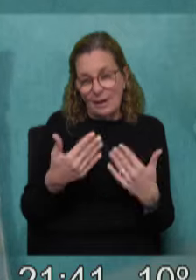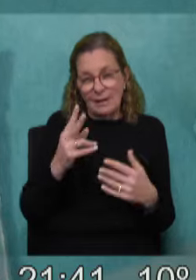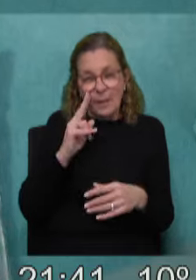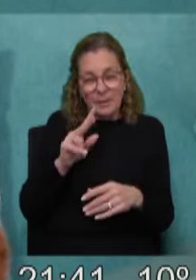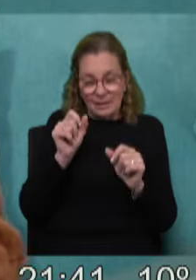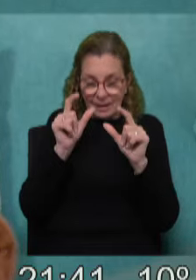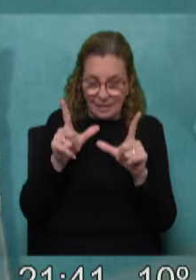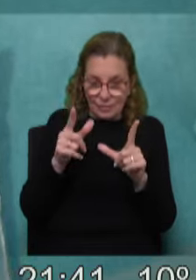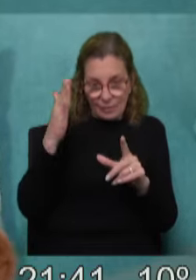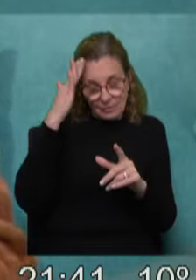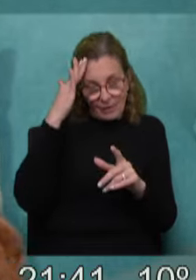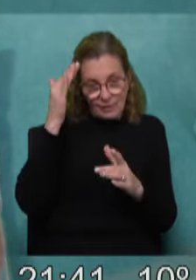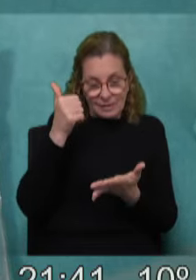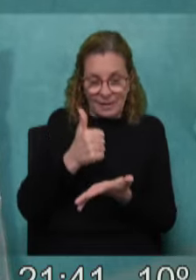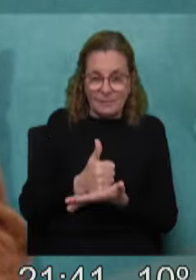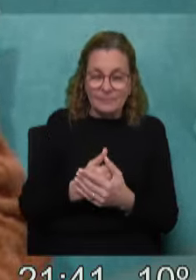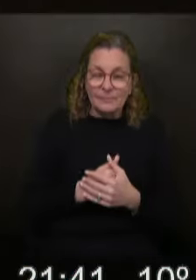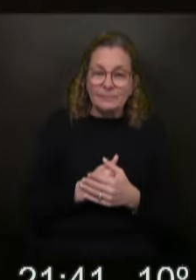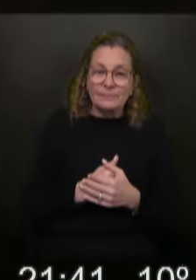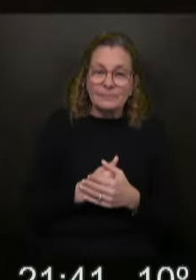atención sabe que eso está ahí. Totalmente.